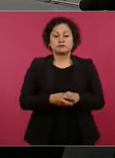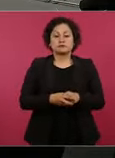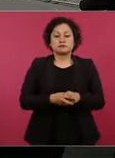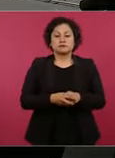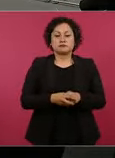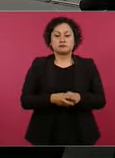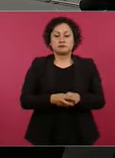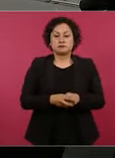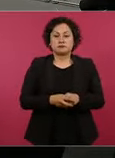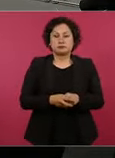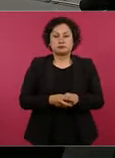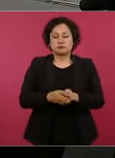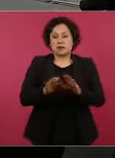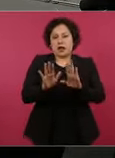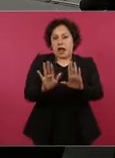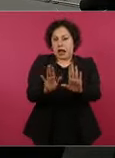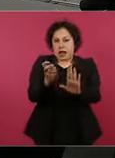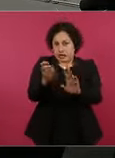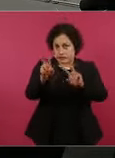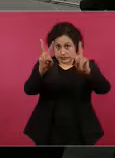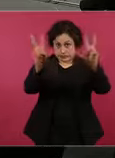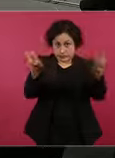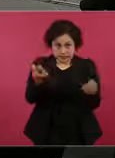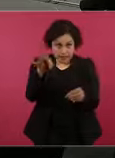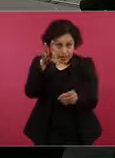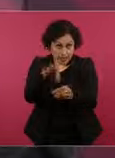No tiene nada que ver con la cosa electoral, nada más